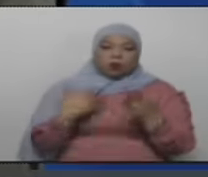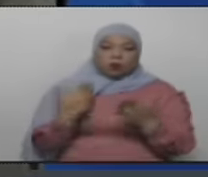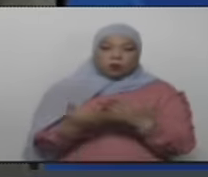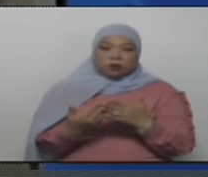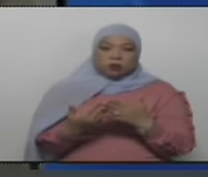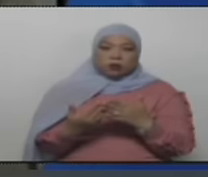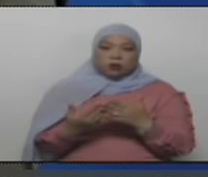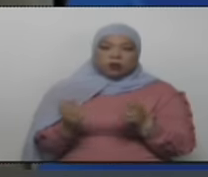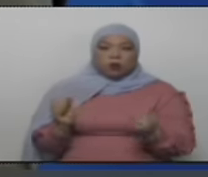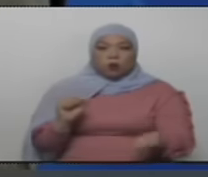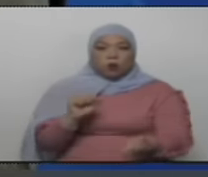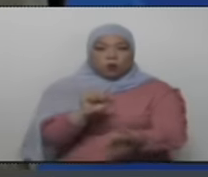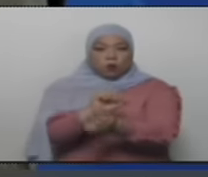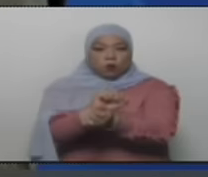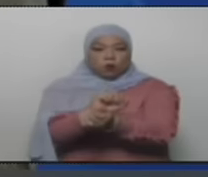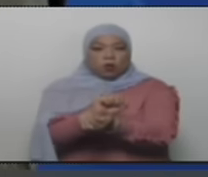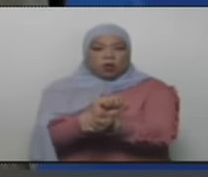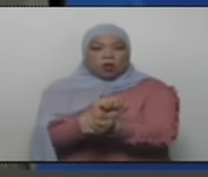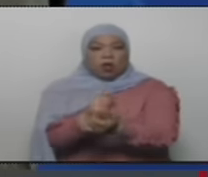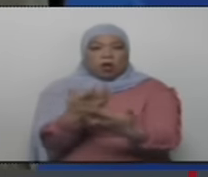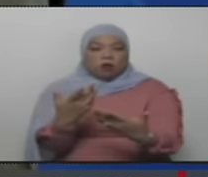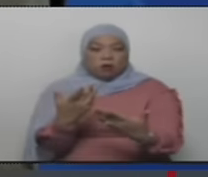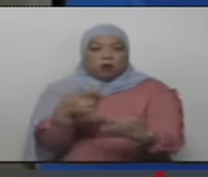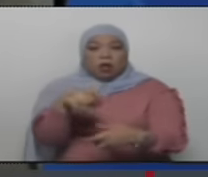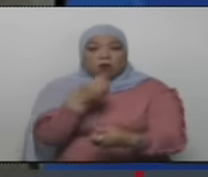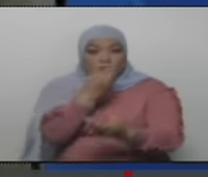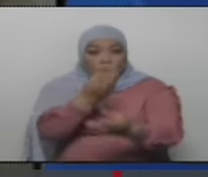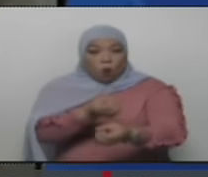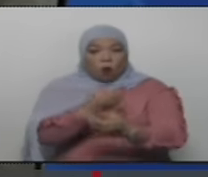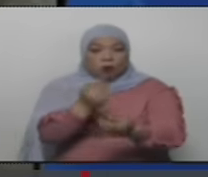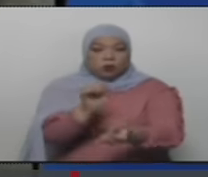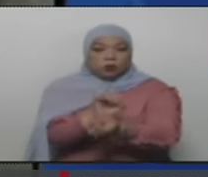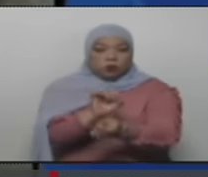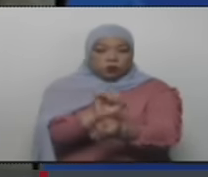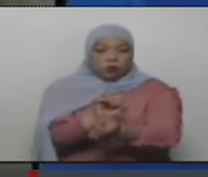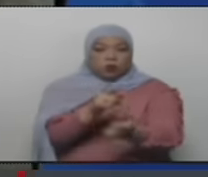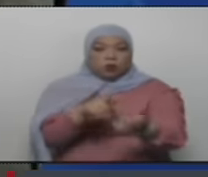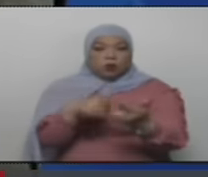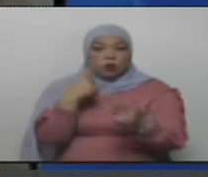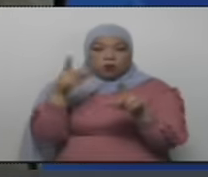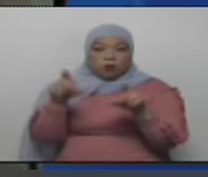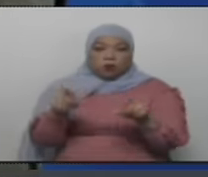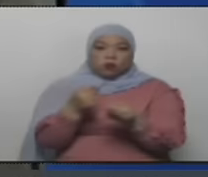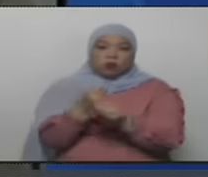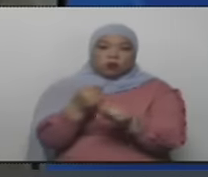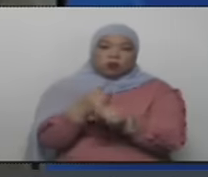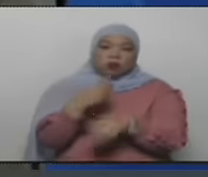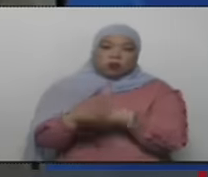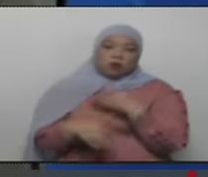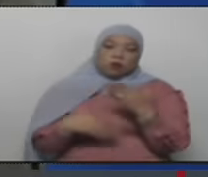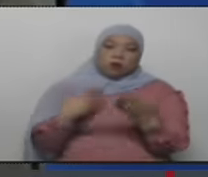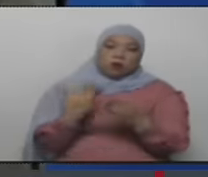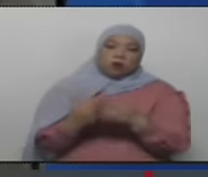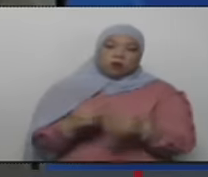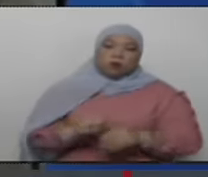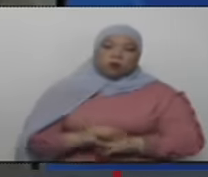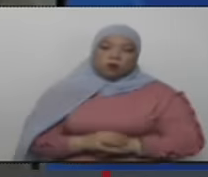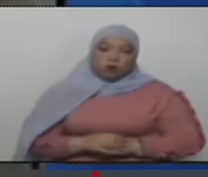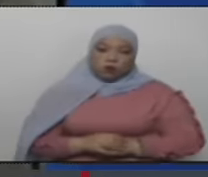los capturados están convictos y confesos, además, tienen plena prueba, como diría una buena abogada.